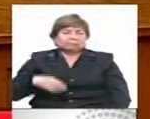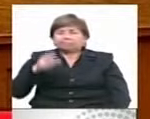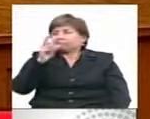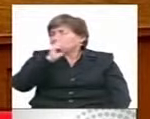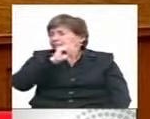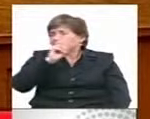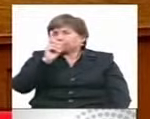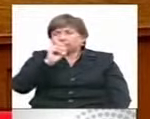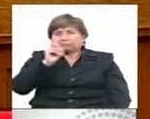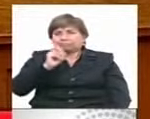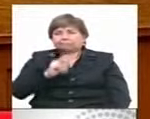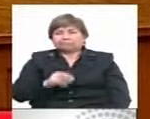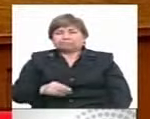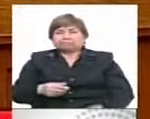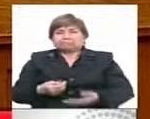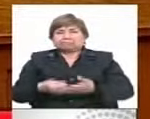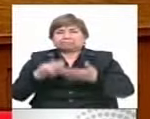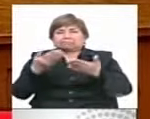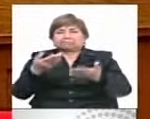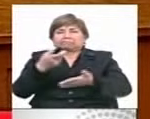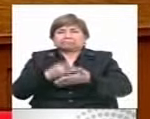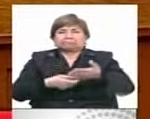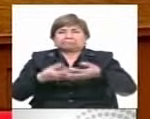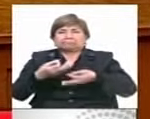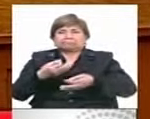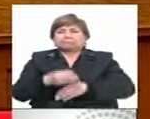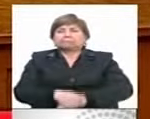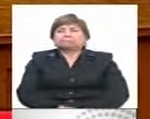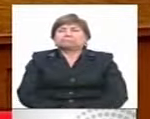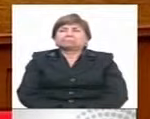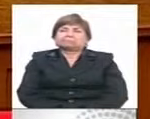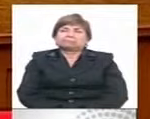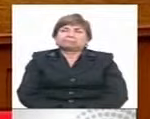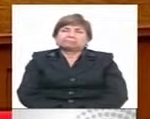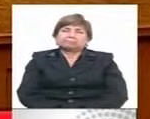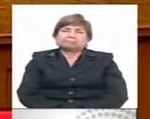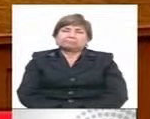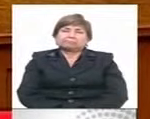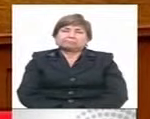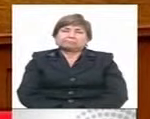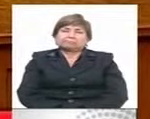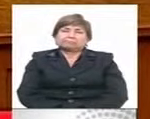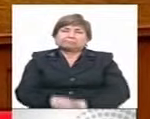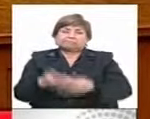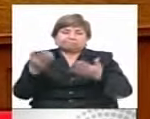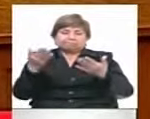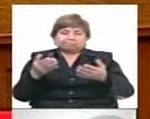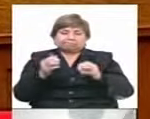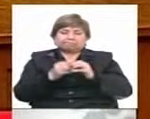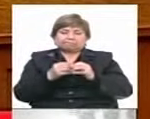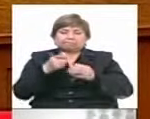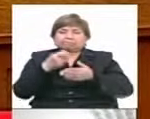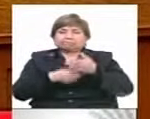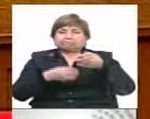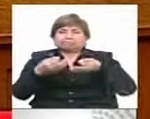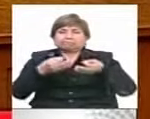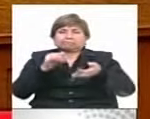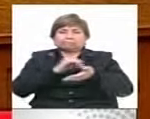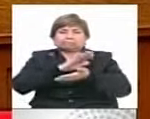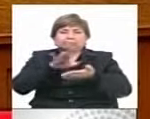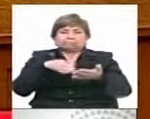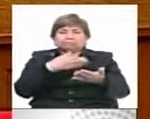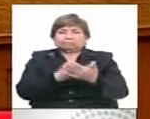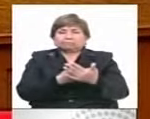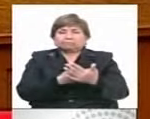ha ni siquiera presupuestado. Entonces, viene en un desfinanciamiento total